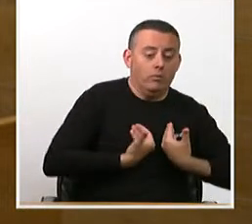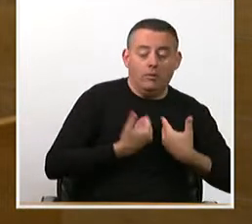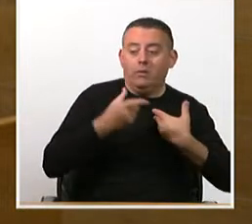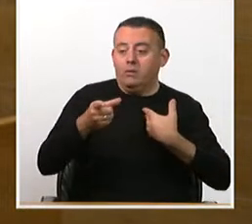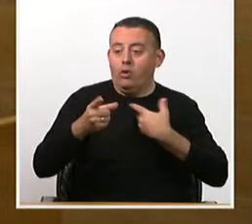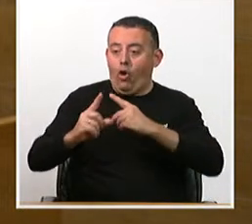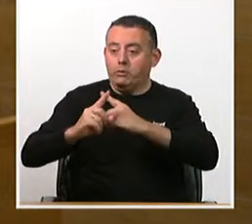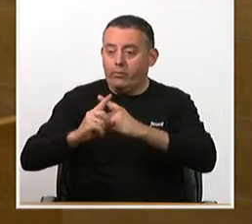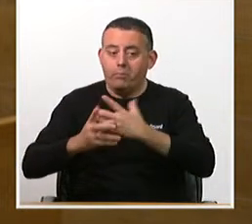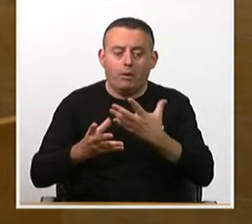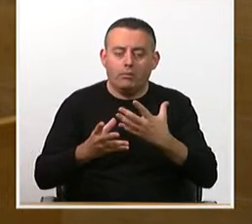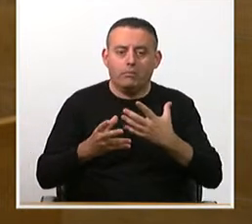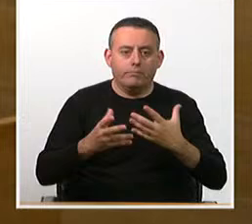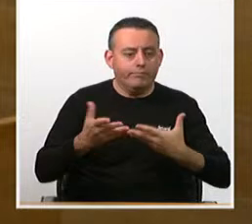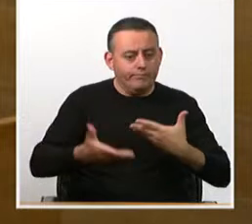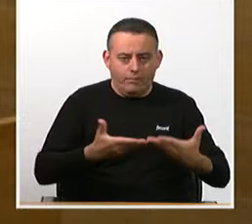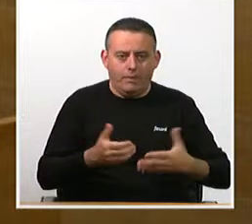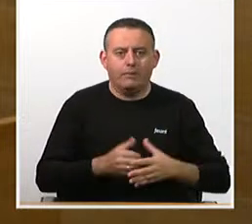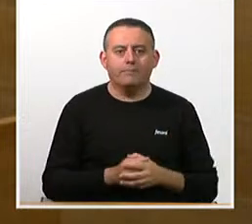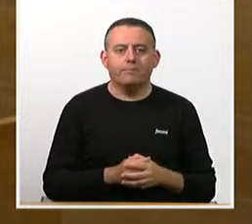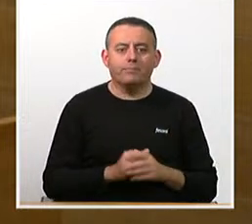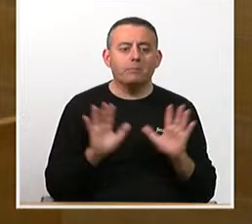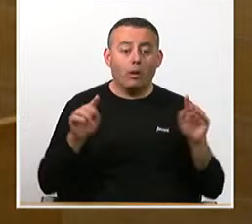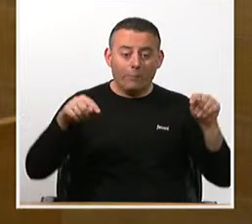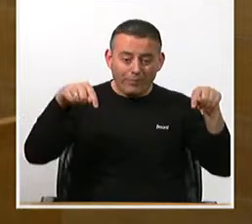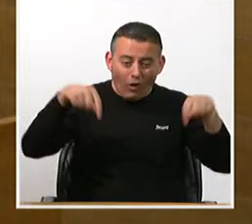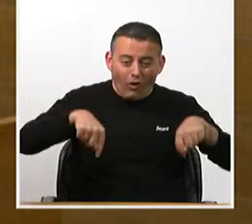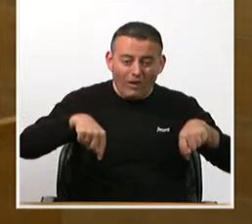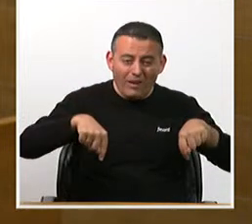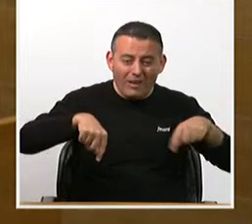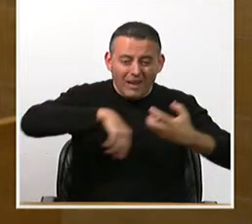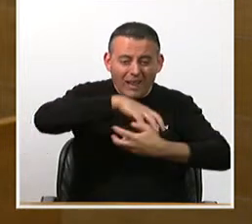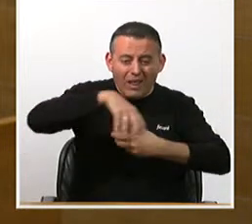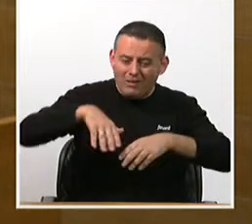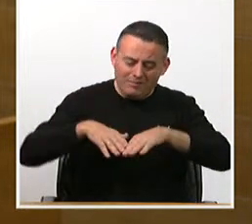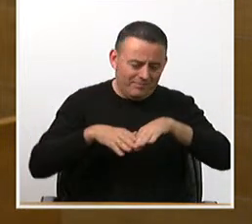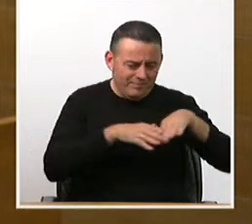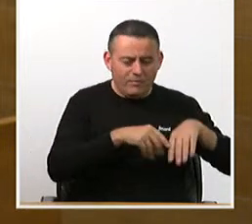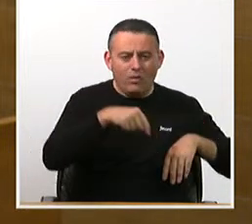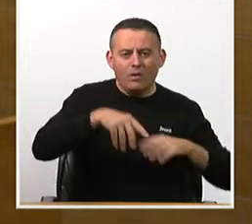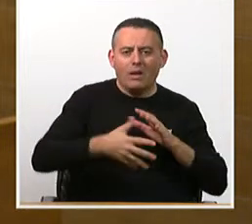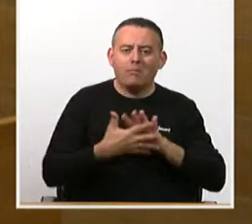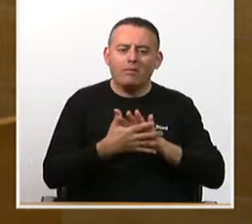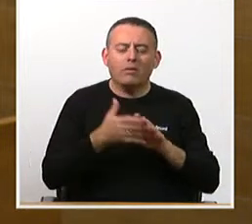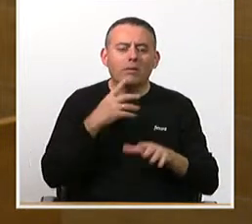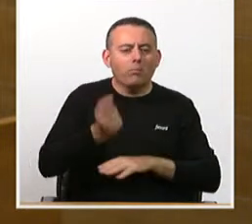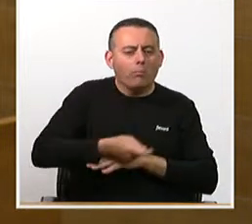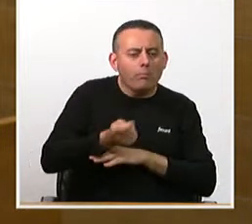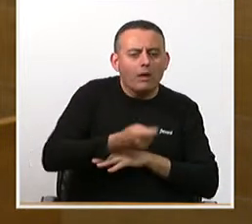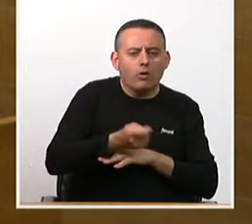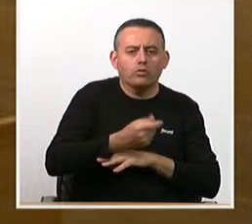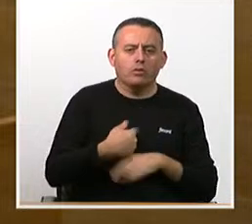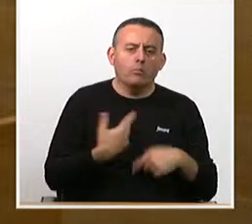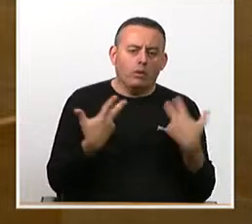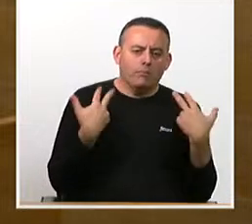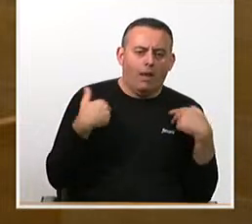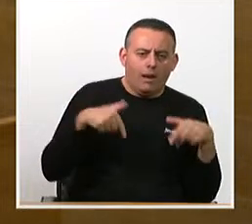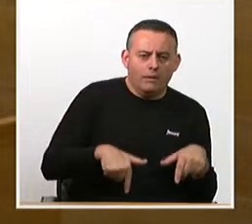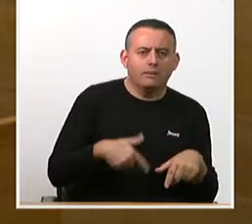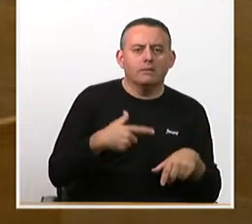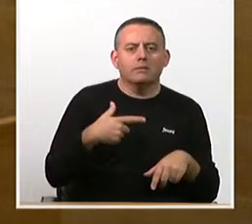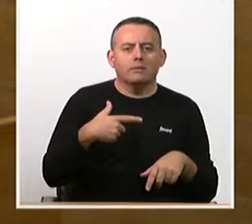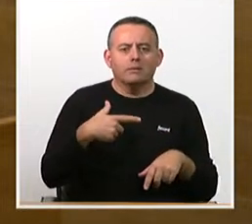hoy toca hablar de los bomberos hoy toca hablar de los bomberos locales de los provinciales toca hablar de Protección Civil toca hablar de los psicólogos los primeros de Cruz